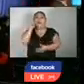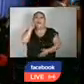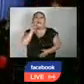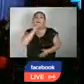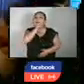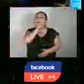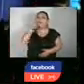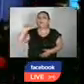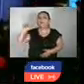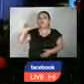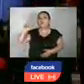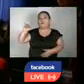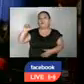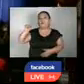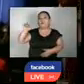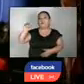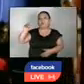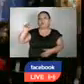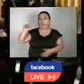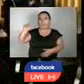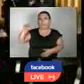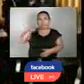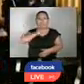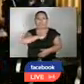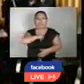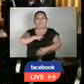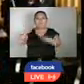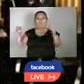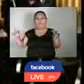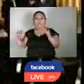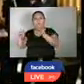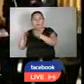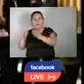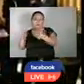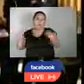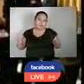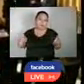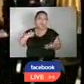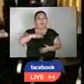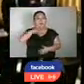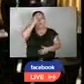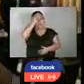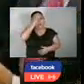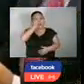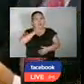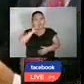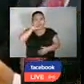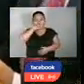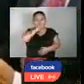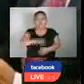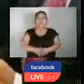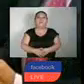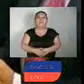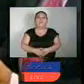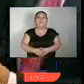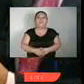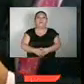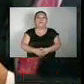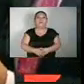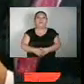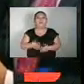son parte de los organizadores del evento de hoy, de In Her Hands. Y creo que lo clave acá es que ya ellos